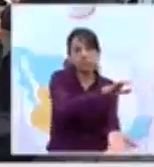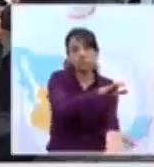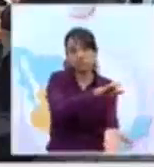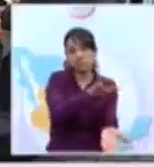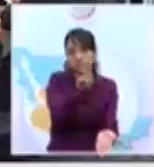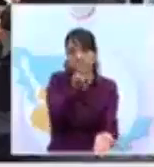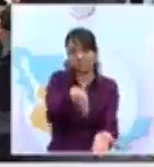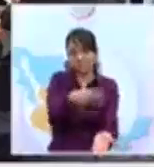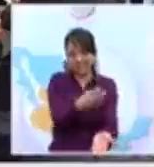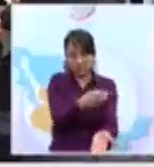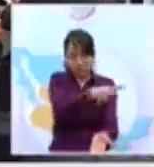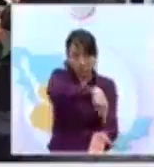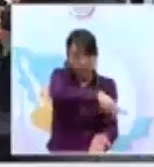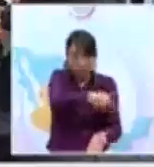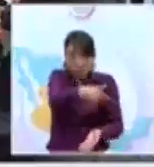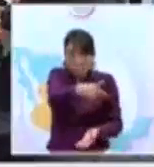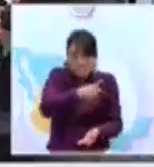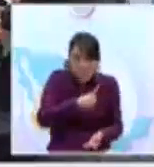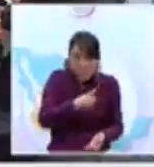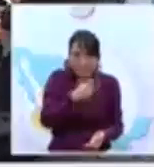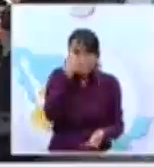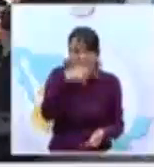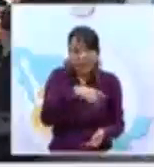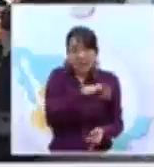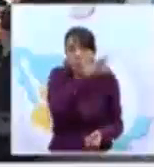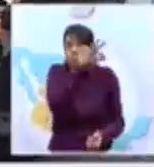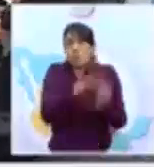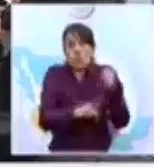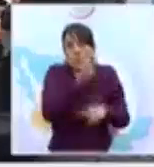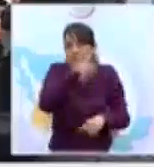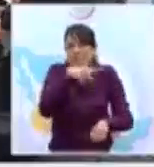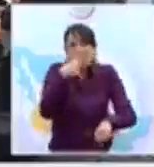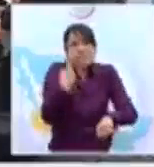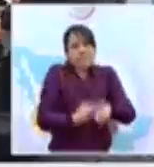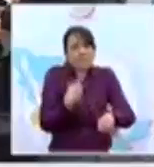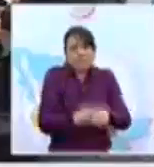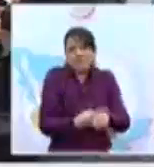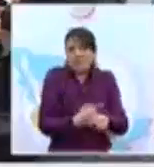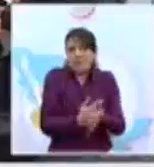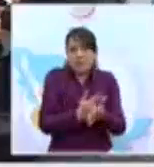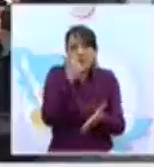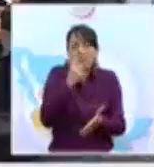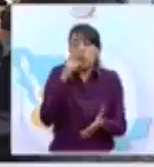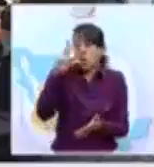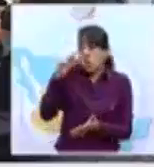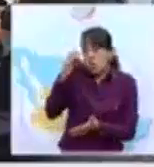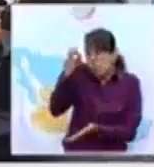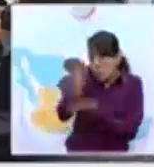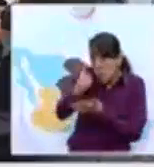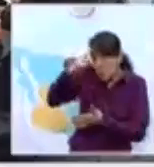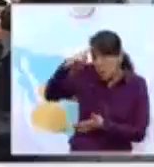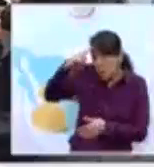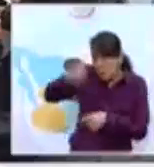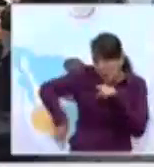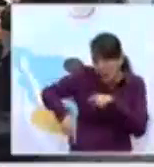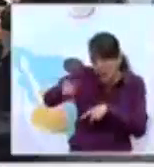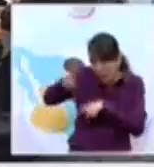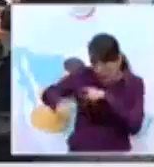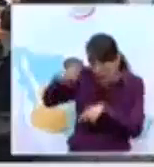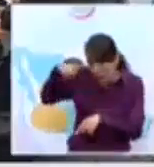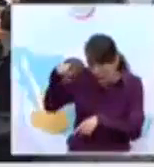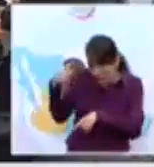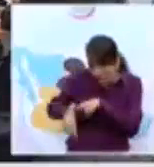la demanda para curar o para solucionar la enfermedad, simplemente es para atender